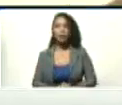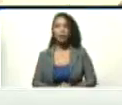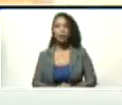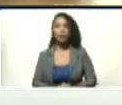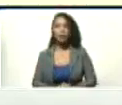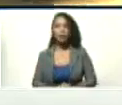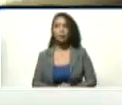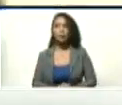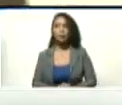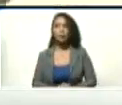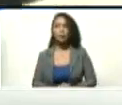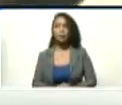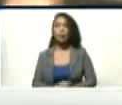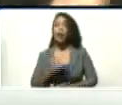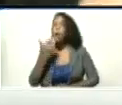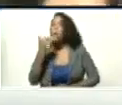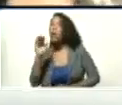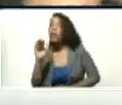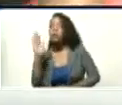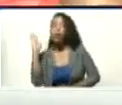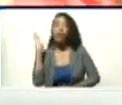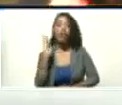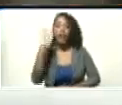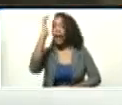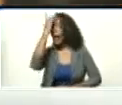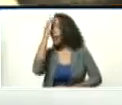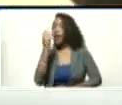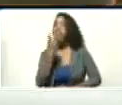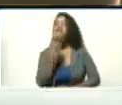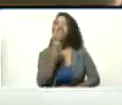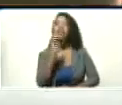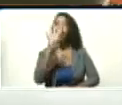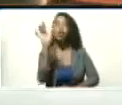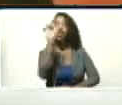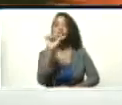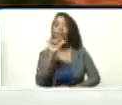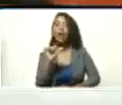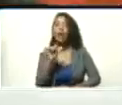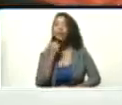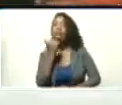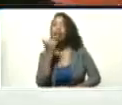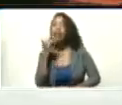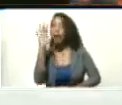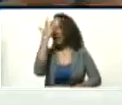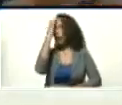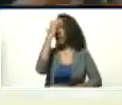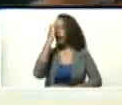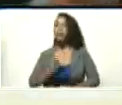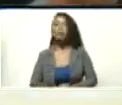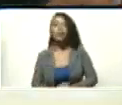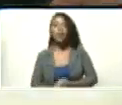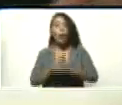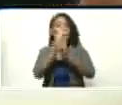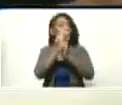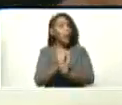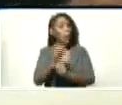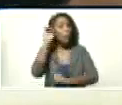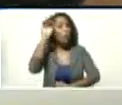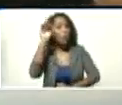Bueno, ya vino el carnaval. Faltan 4 semanas apenas para el carnaval. Esperamos que el